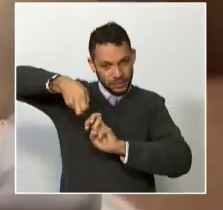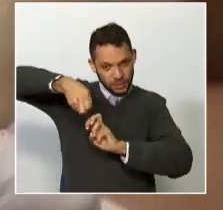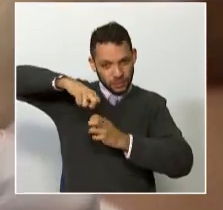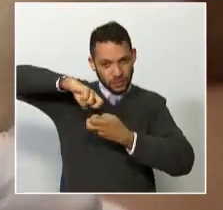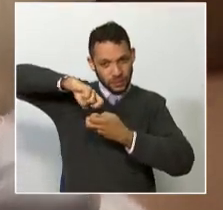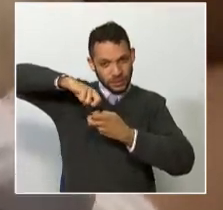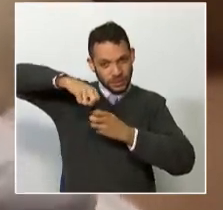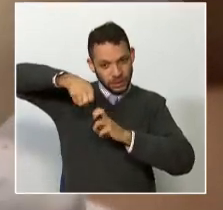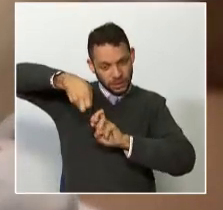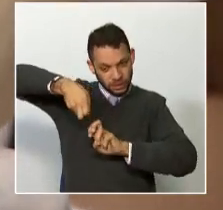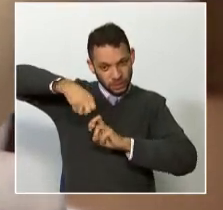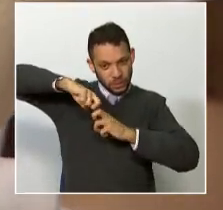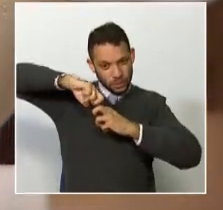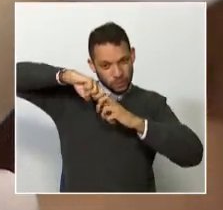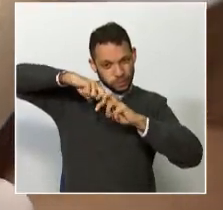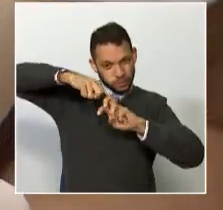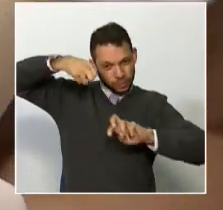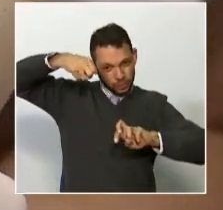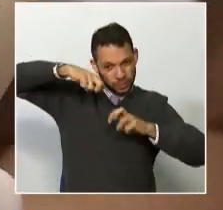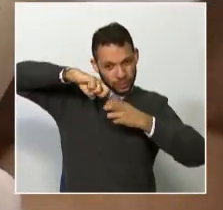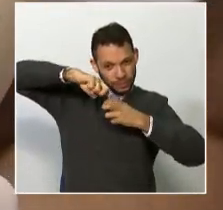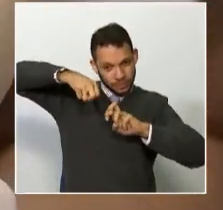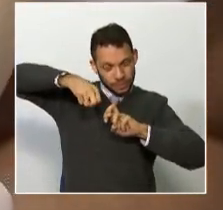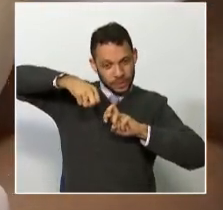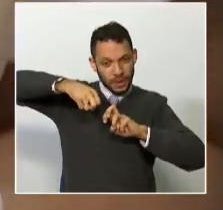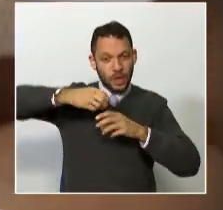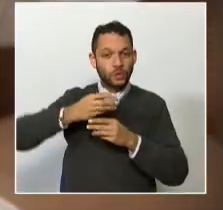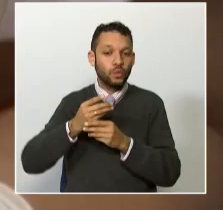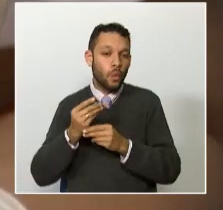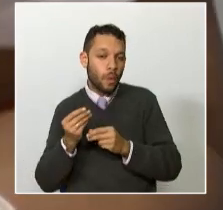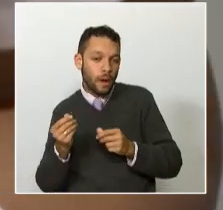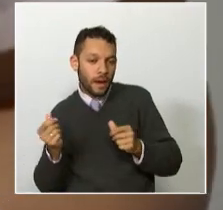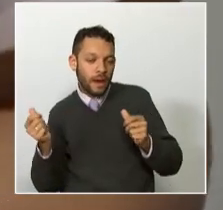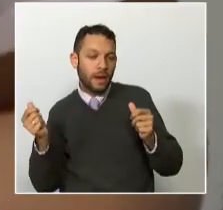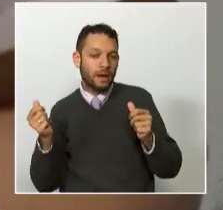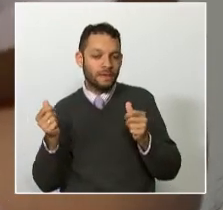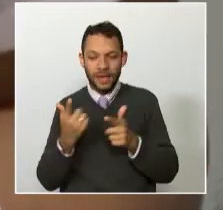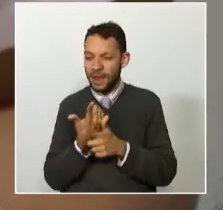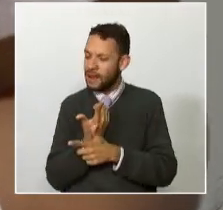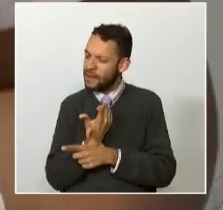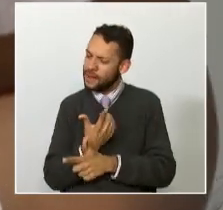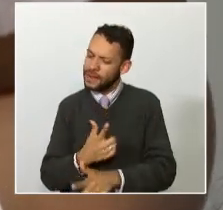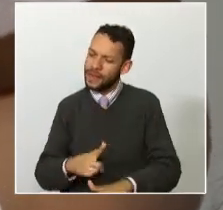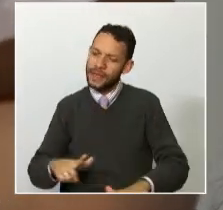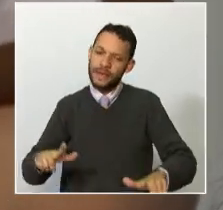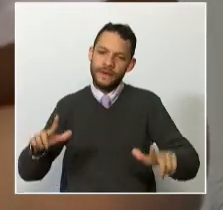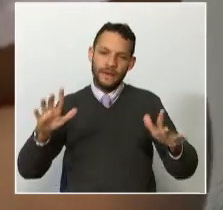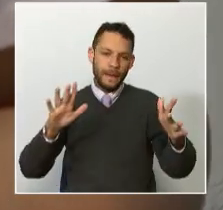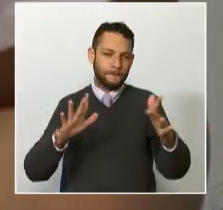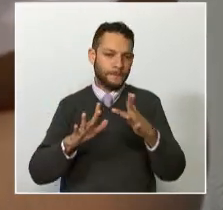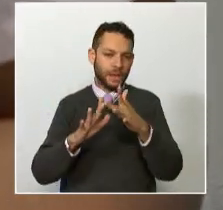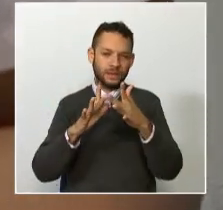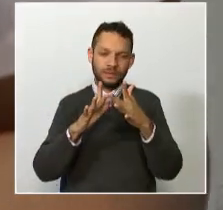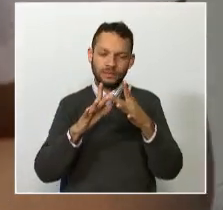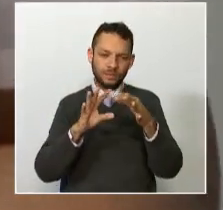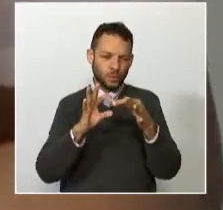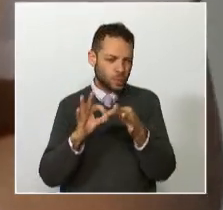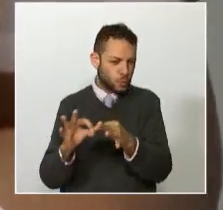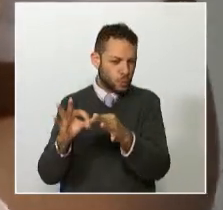ligera rotación y debe ser libre, suave, simétrica,